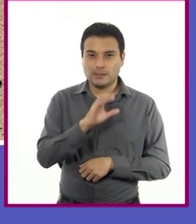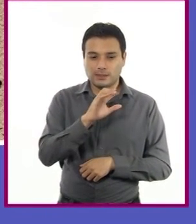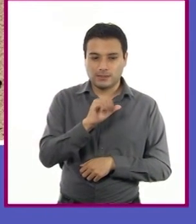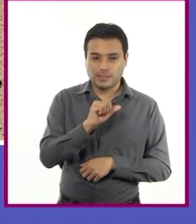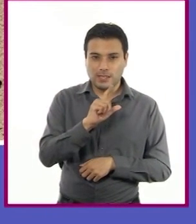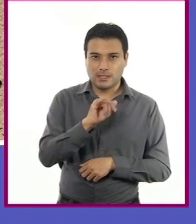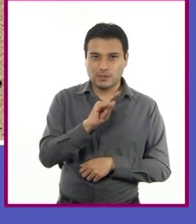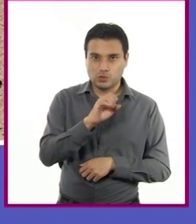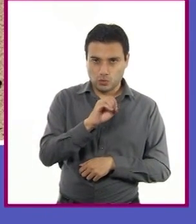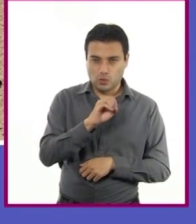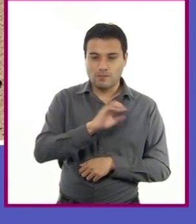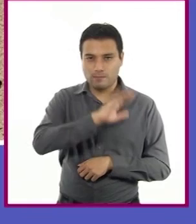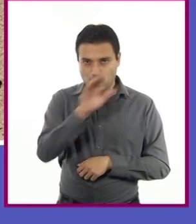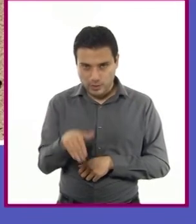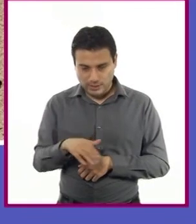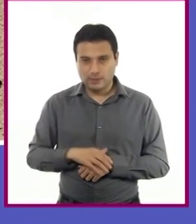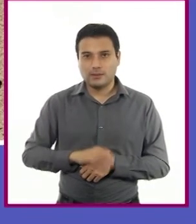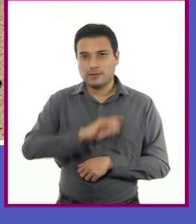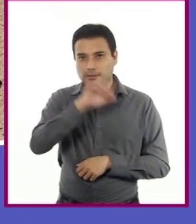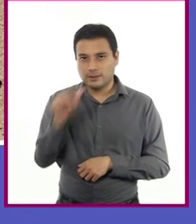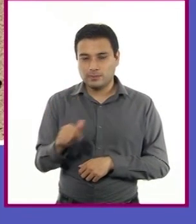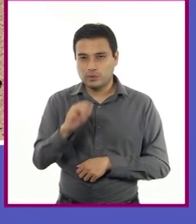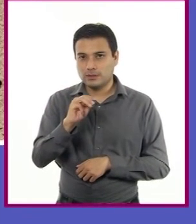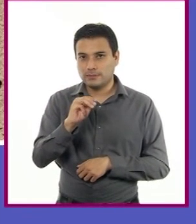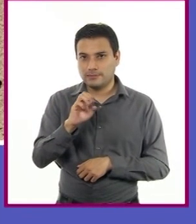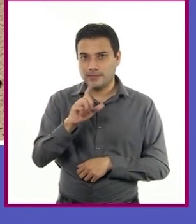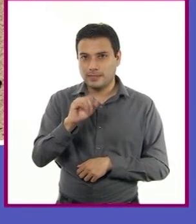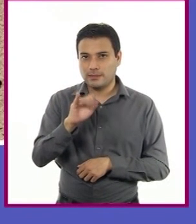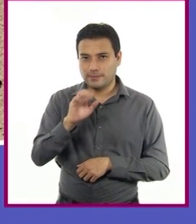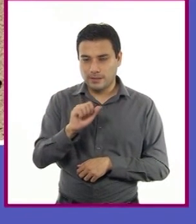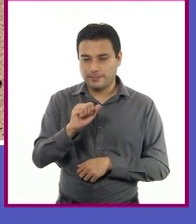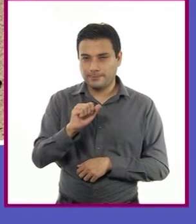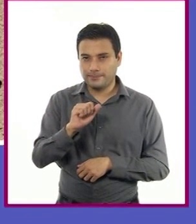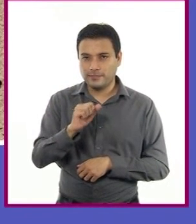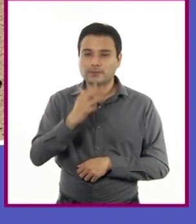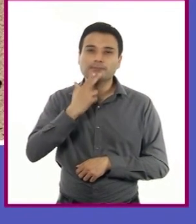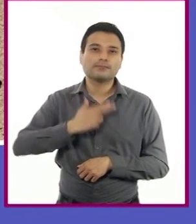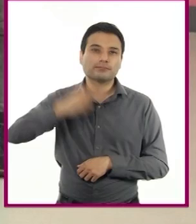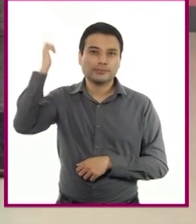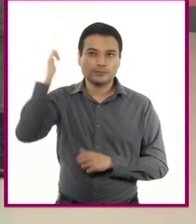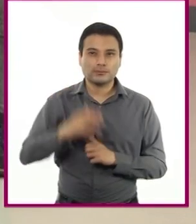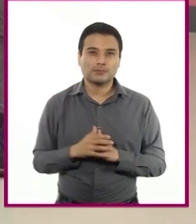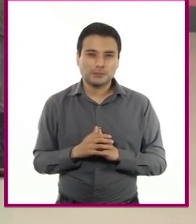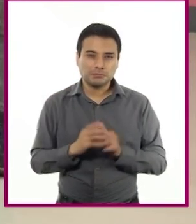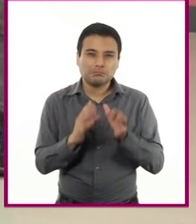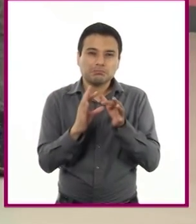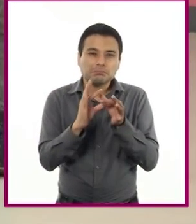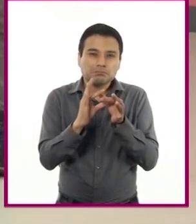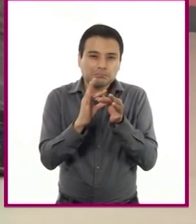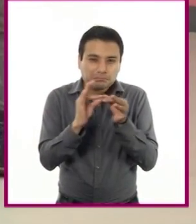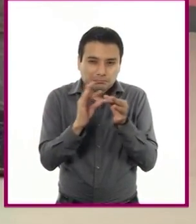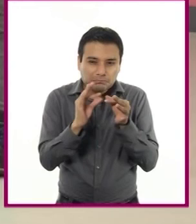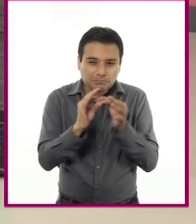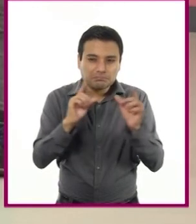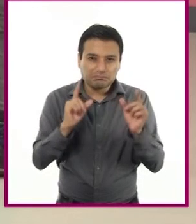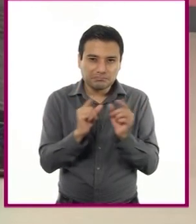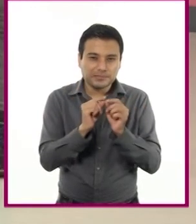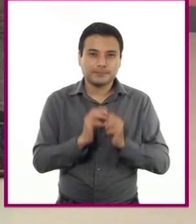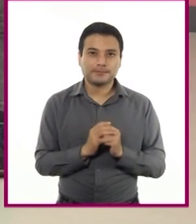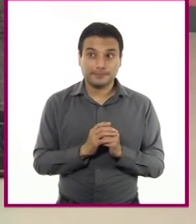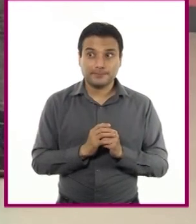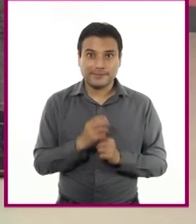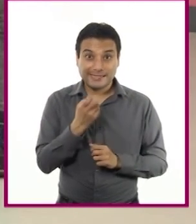y el suicidio de Melibea. ¿Qué te pareció? Pues fue una probadita nada más. Pero con